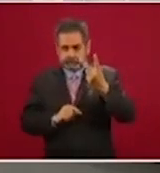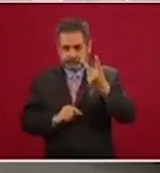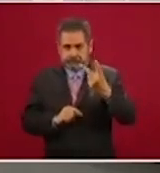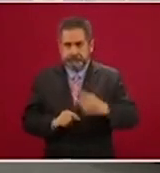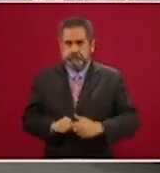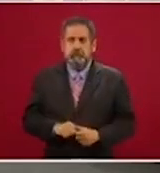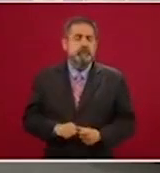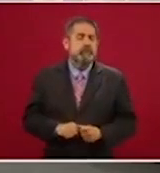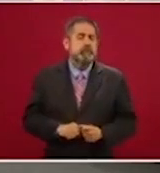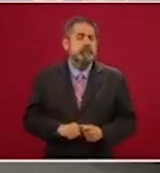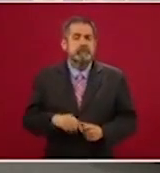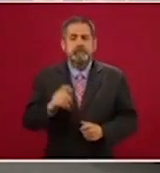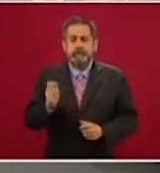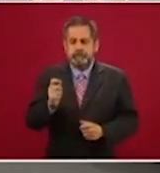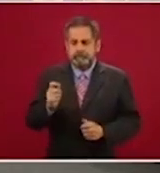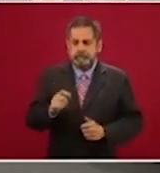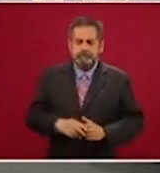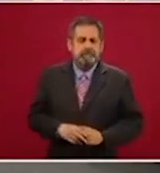es